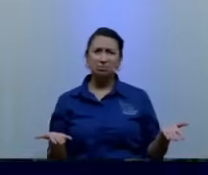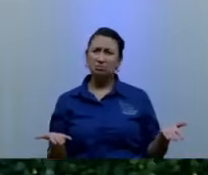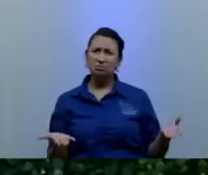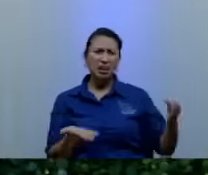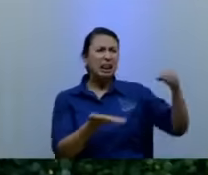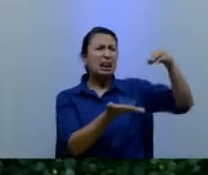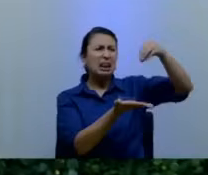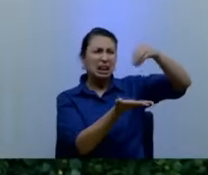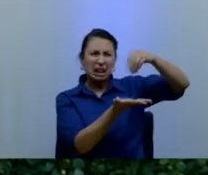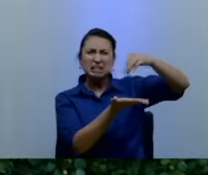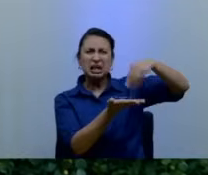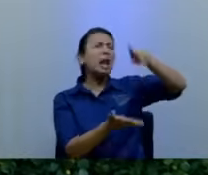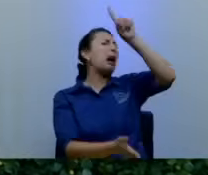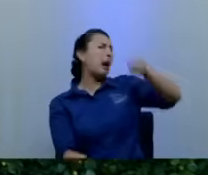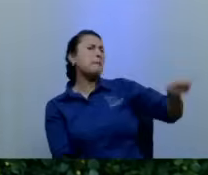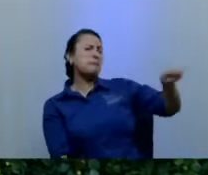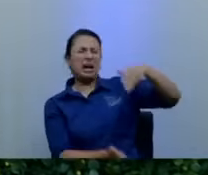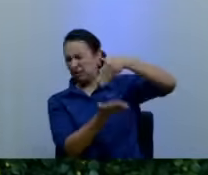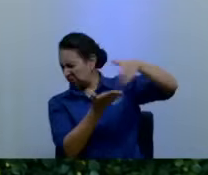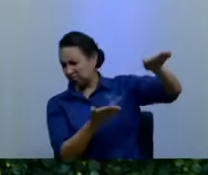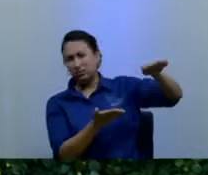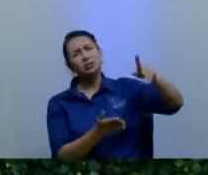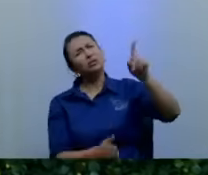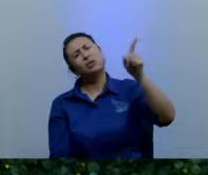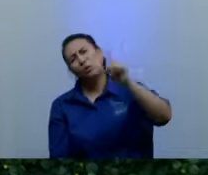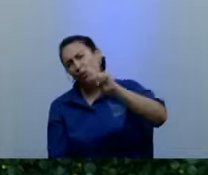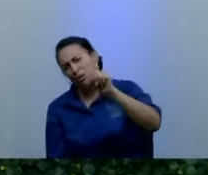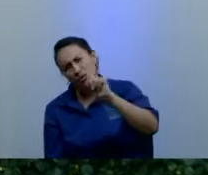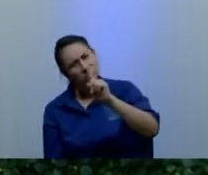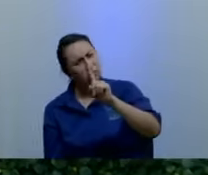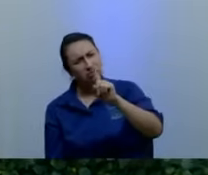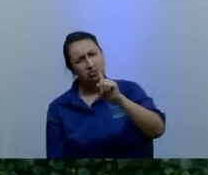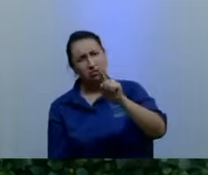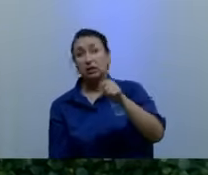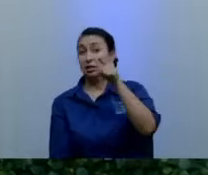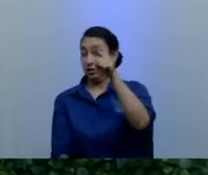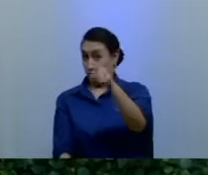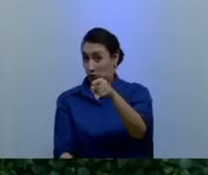la cocaína, pone la sal, hermano. No, hombre, tampoco hay que ser.